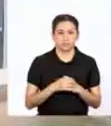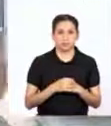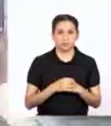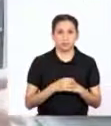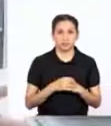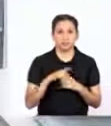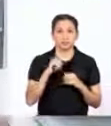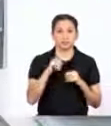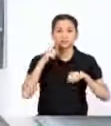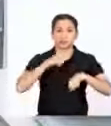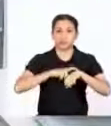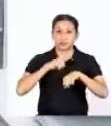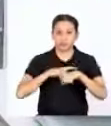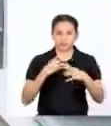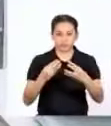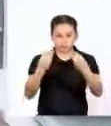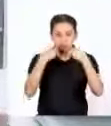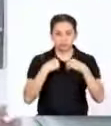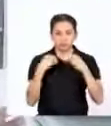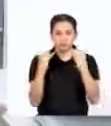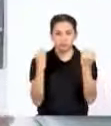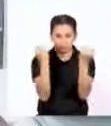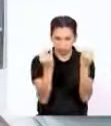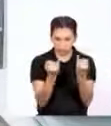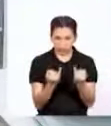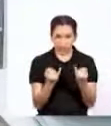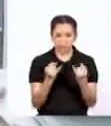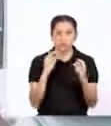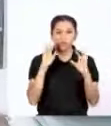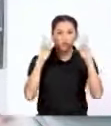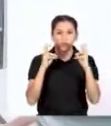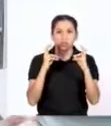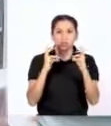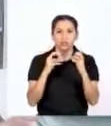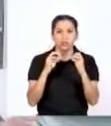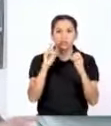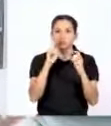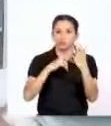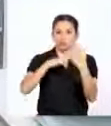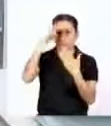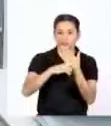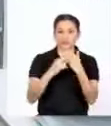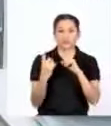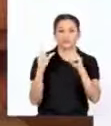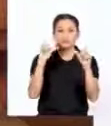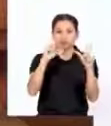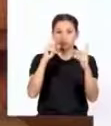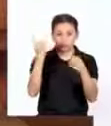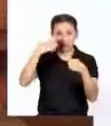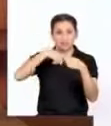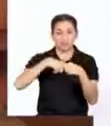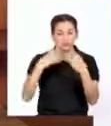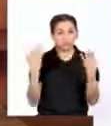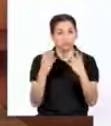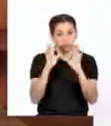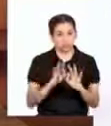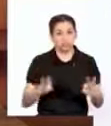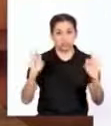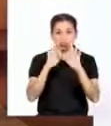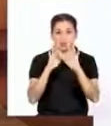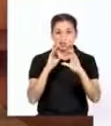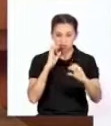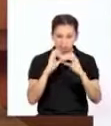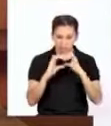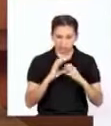Ok, son momentos y actividades que permiten diseñar de manera pertinente el diseño de un proyecto participativo. Por eso es